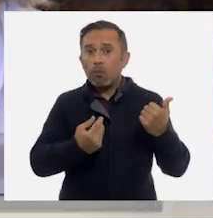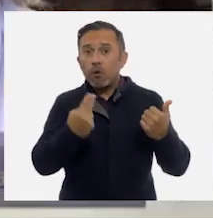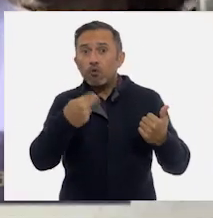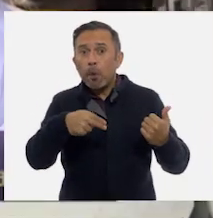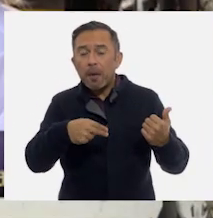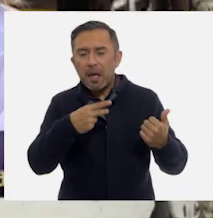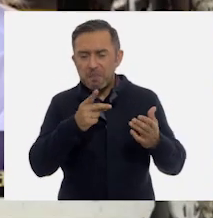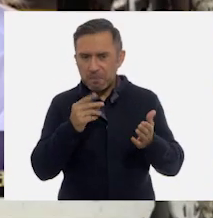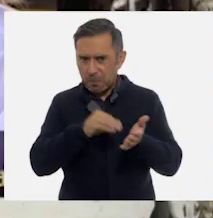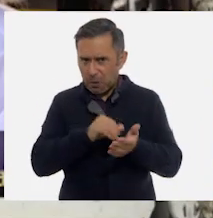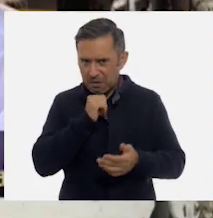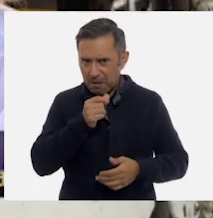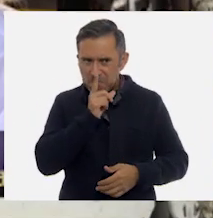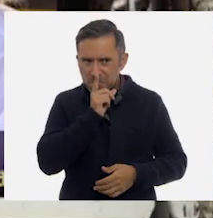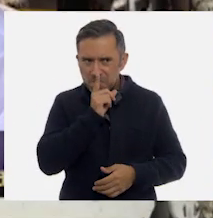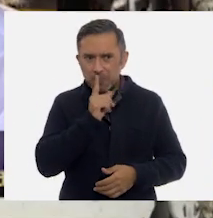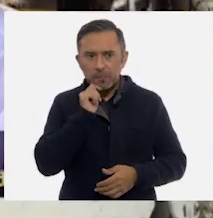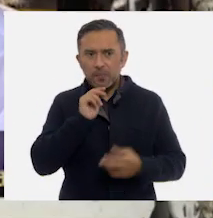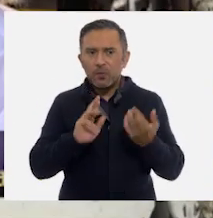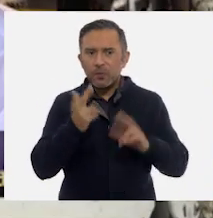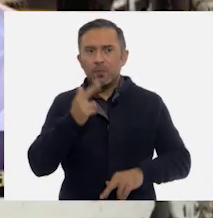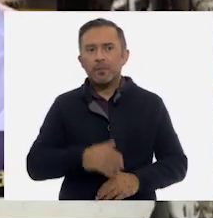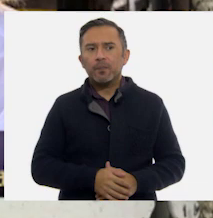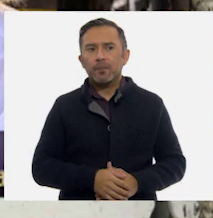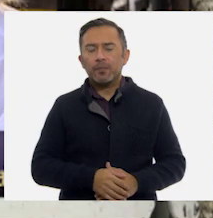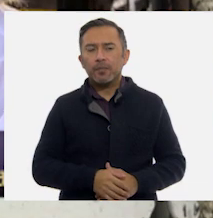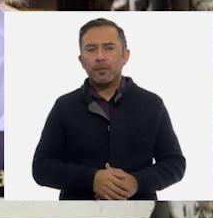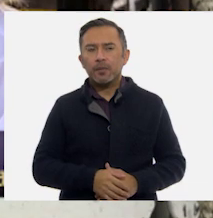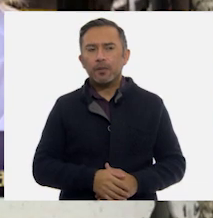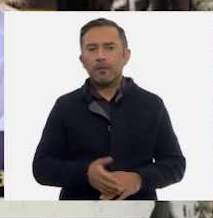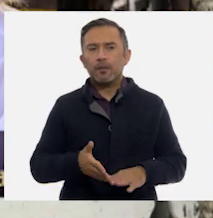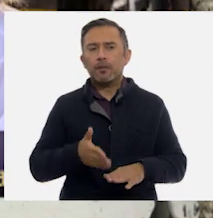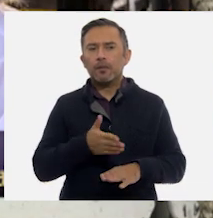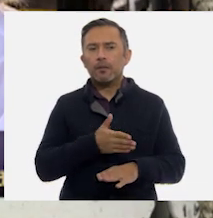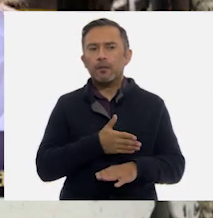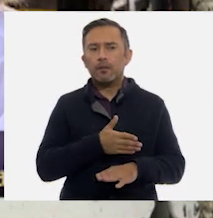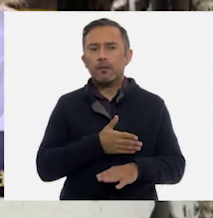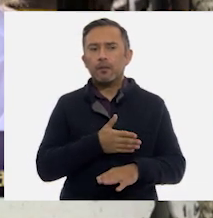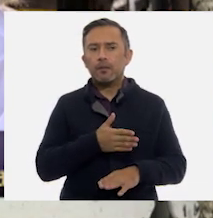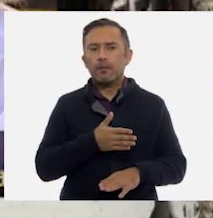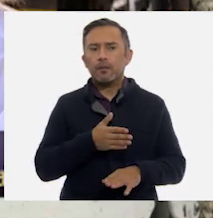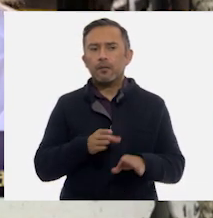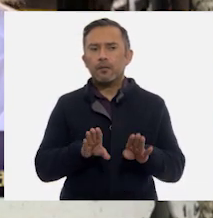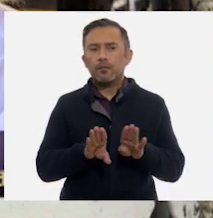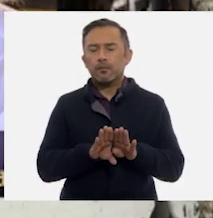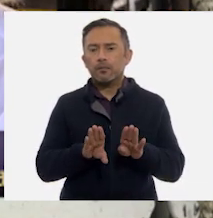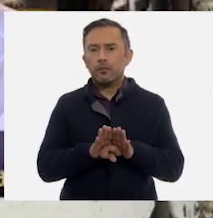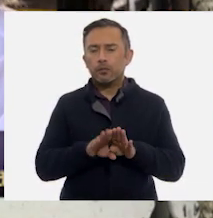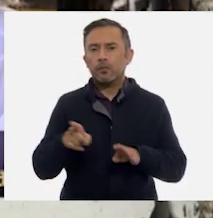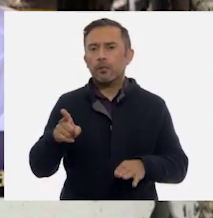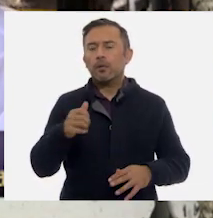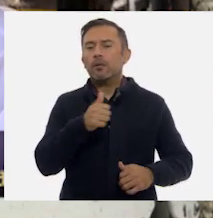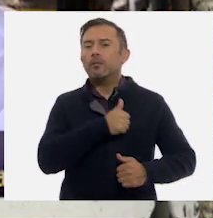Uno de ellos, de los soldados de la revolución, de los